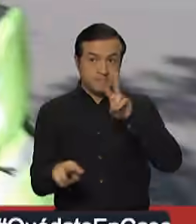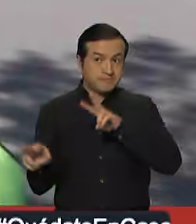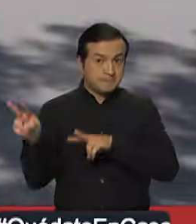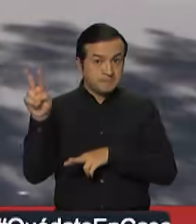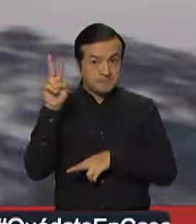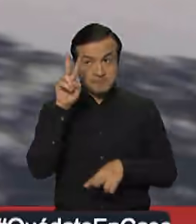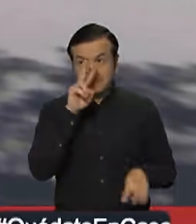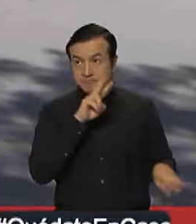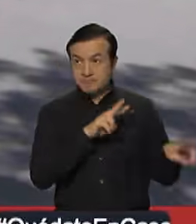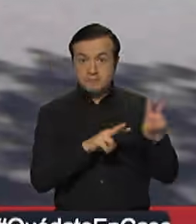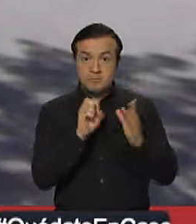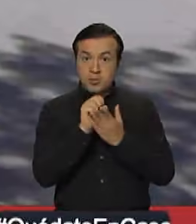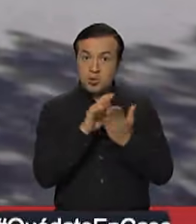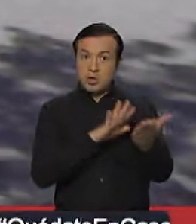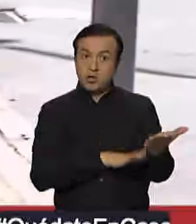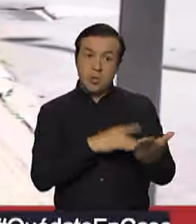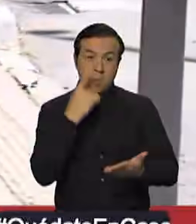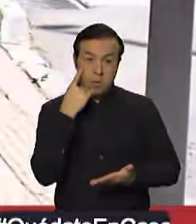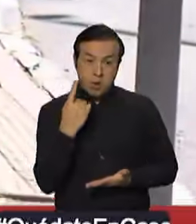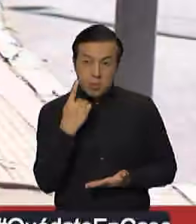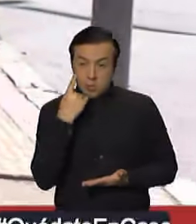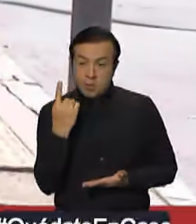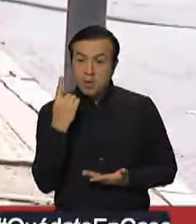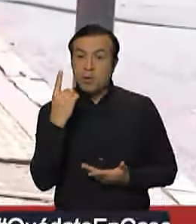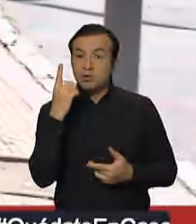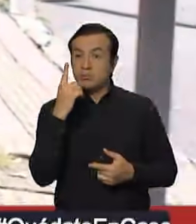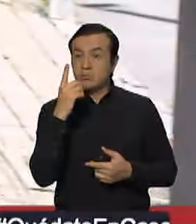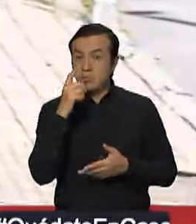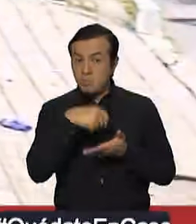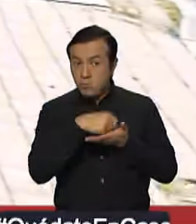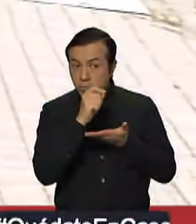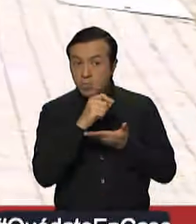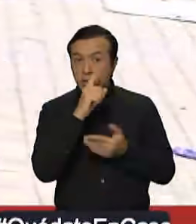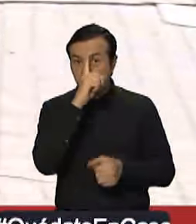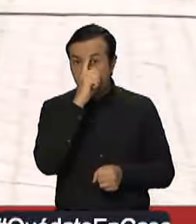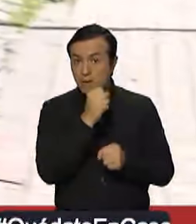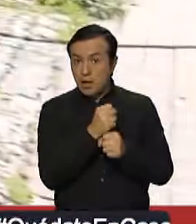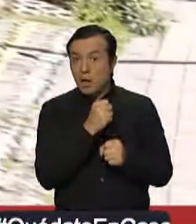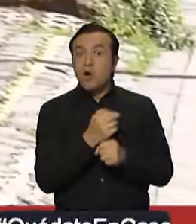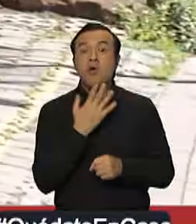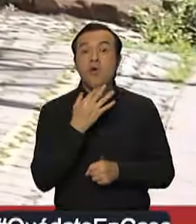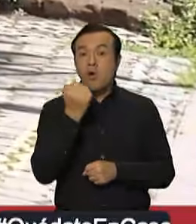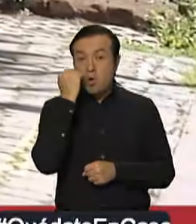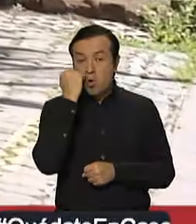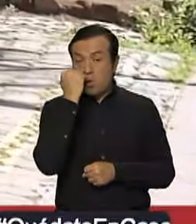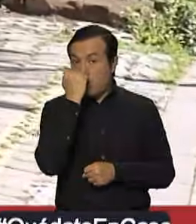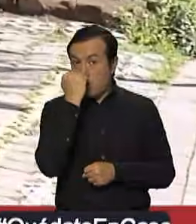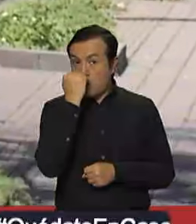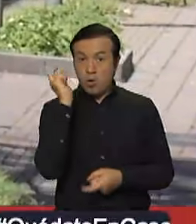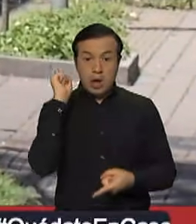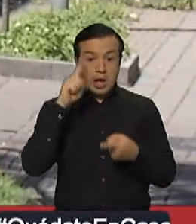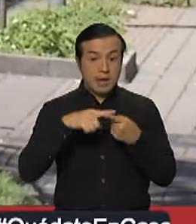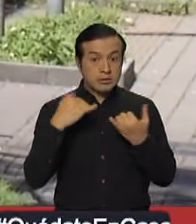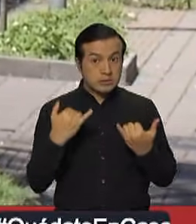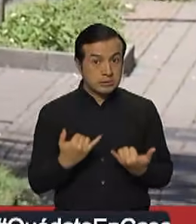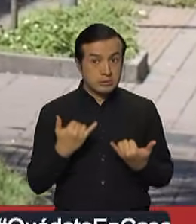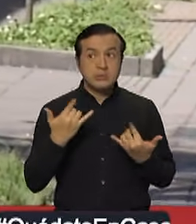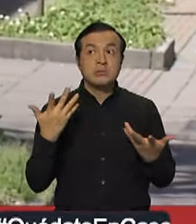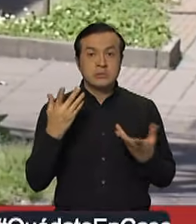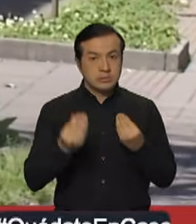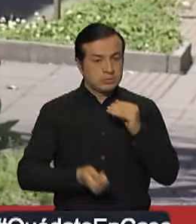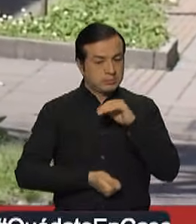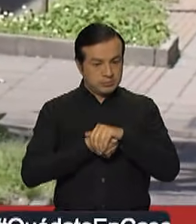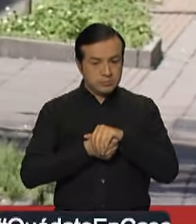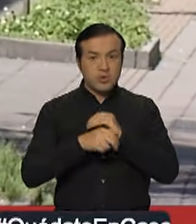en la ejecución de los proyectos piloto en los sectores productivos autorizados por esta instancia. Hasta tanto, la medida de restricción se